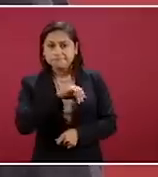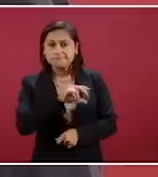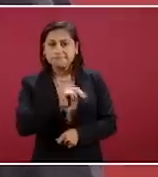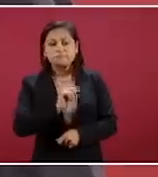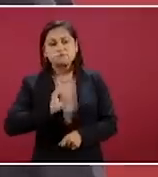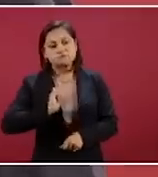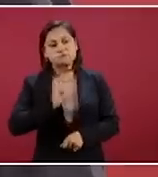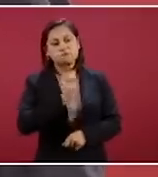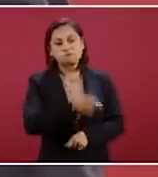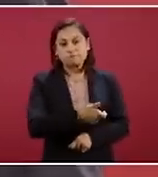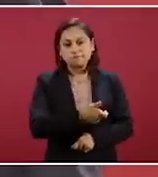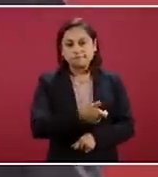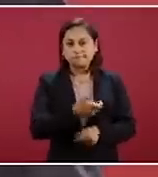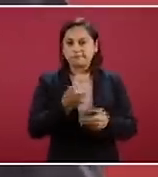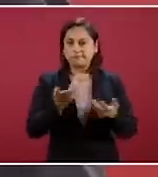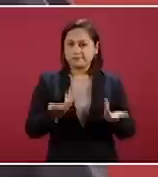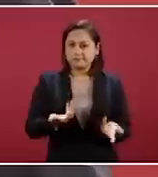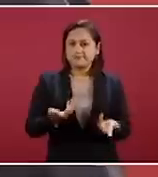o cobrarse